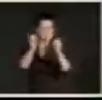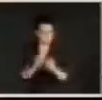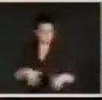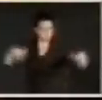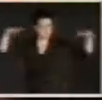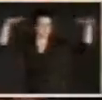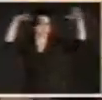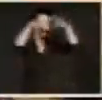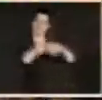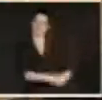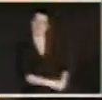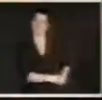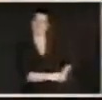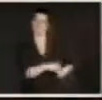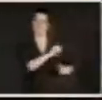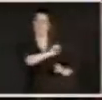llegado